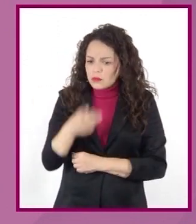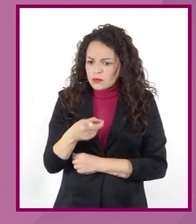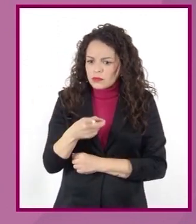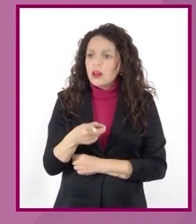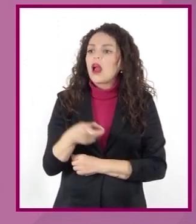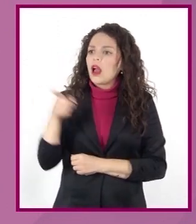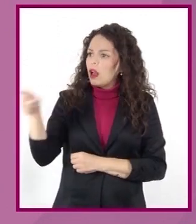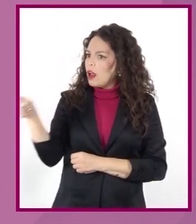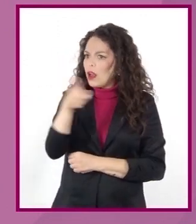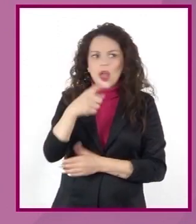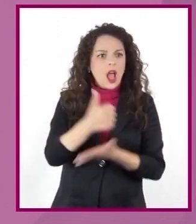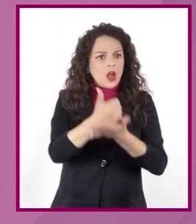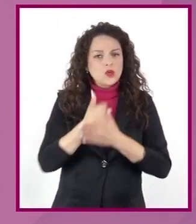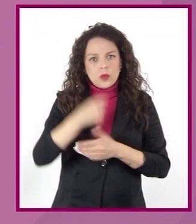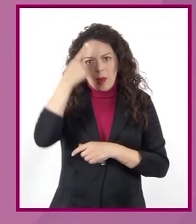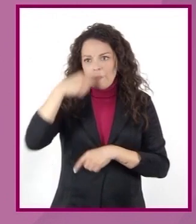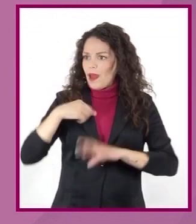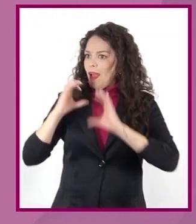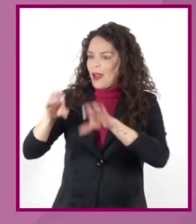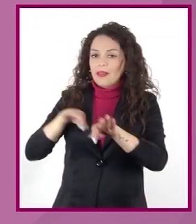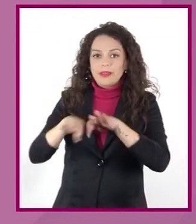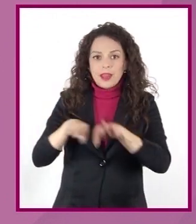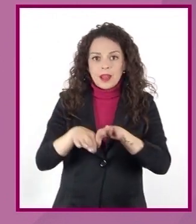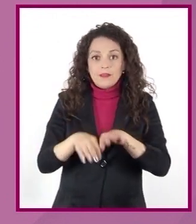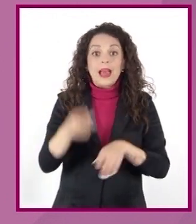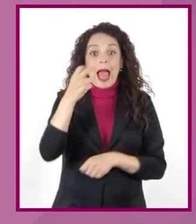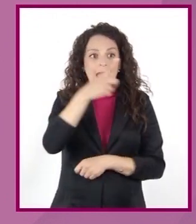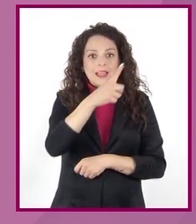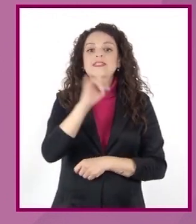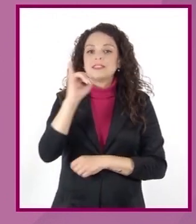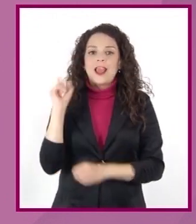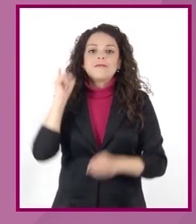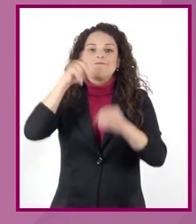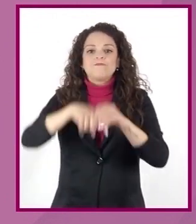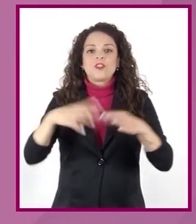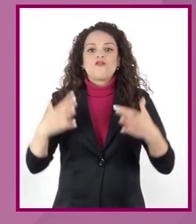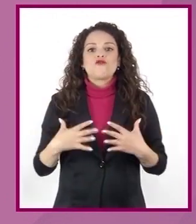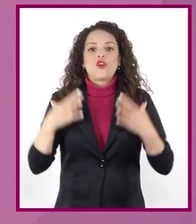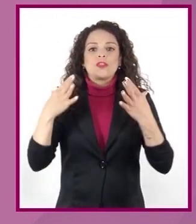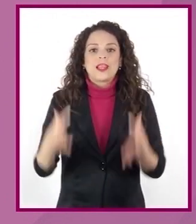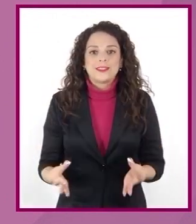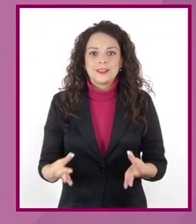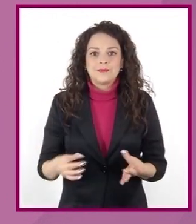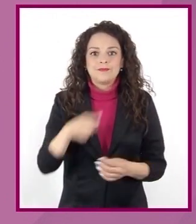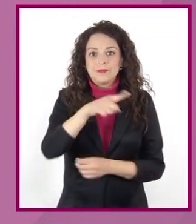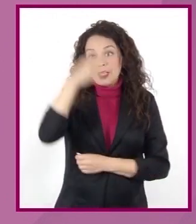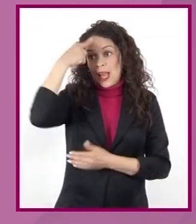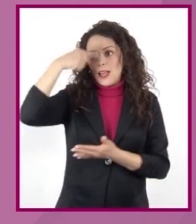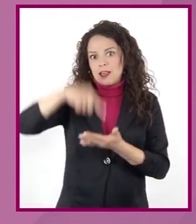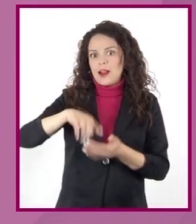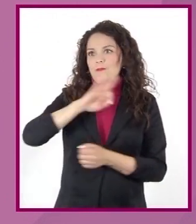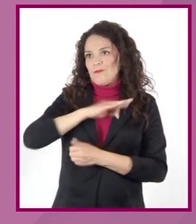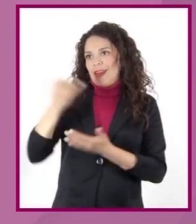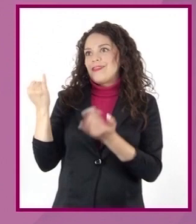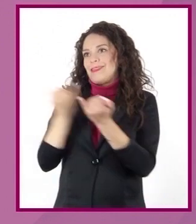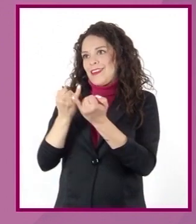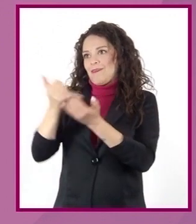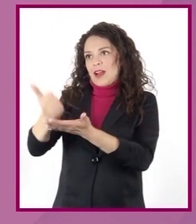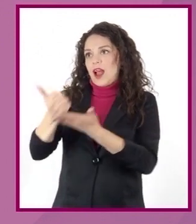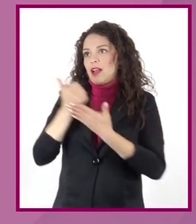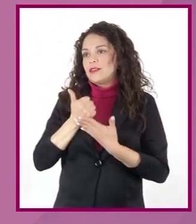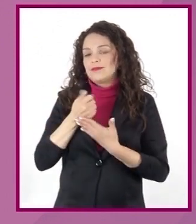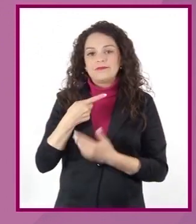conseguido trabajo, así que se incorporó a la fundación creyendo que pasaría lo mismo, pero no fue